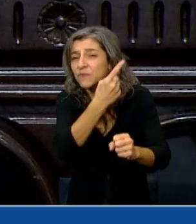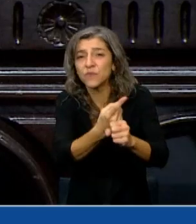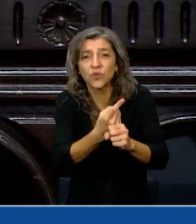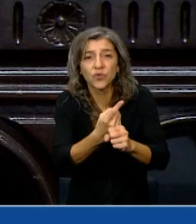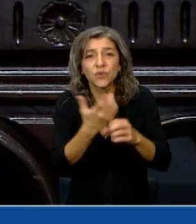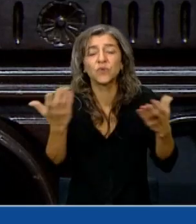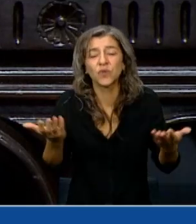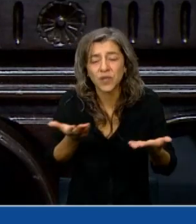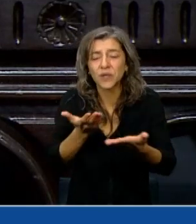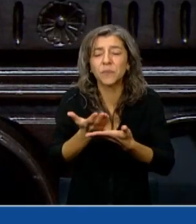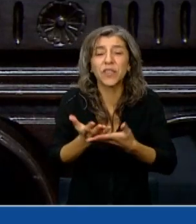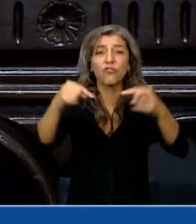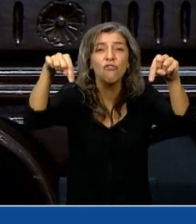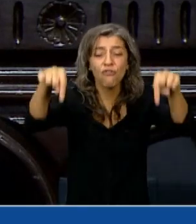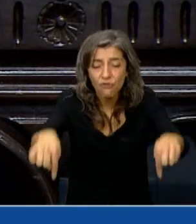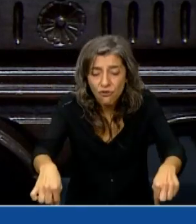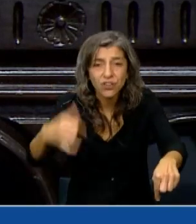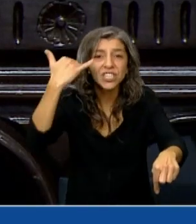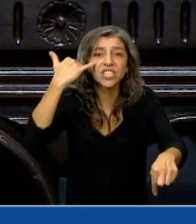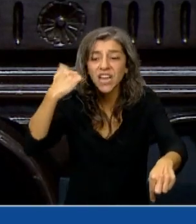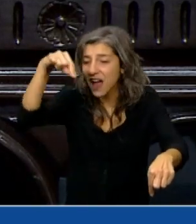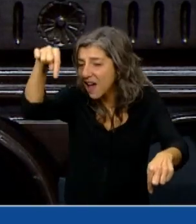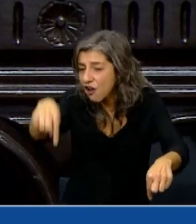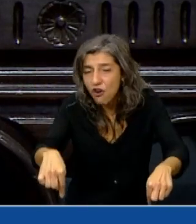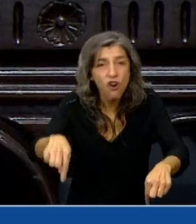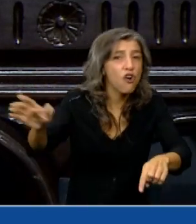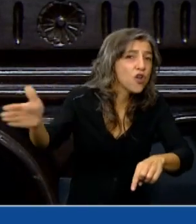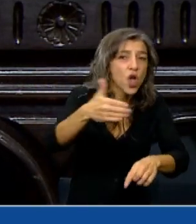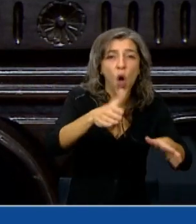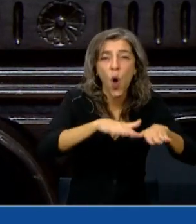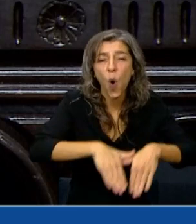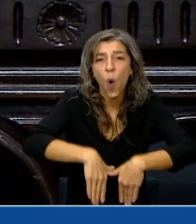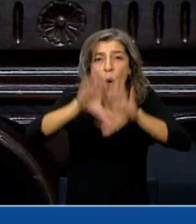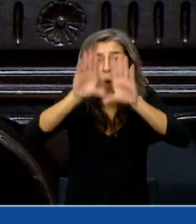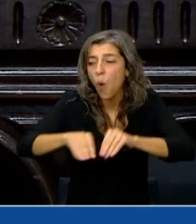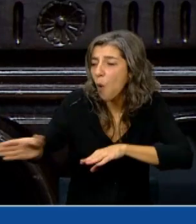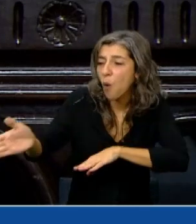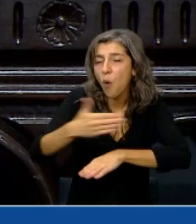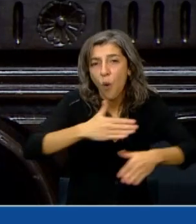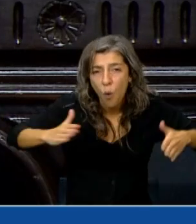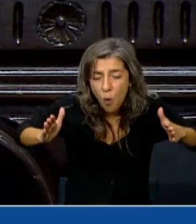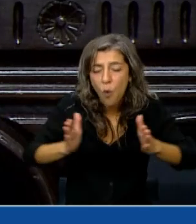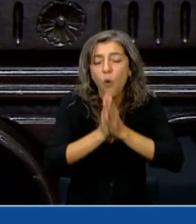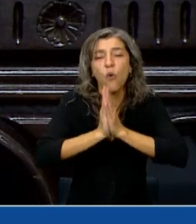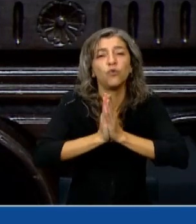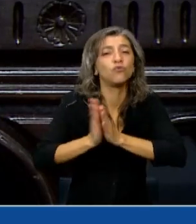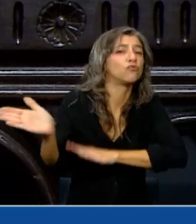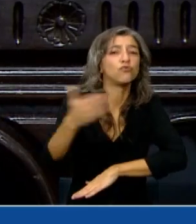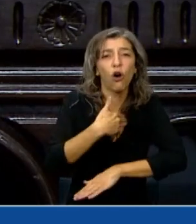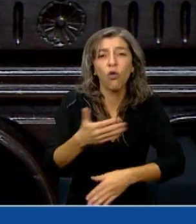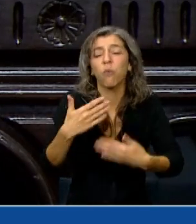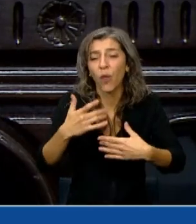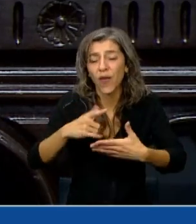hoy? Deroguemos ya, deroguemos todos juntos. Mandémosle al Senado un proyecto con